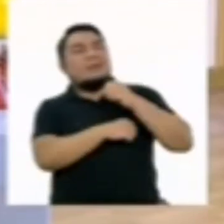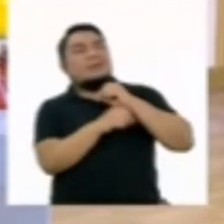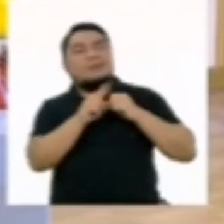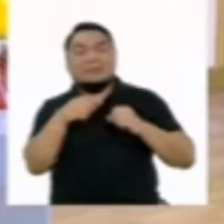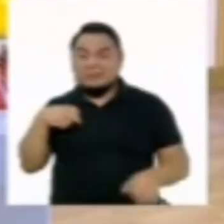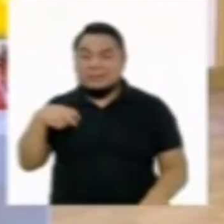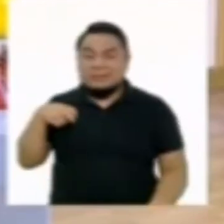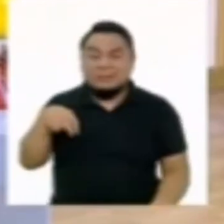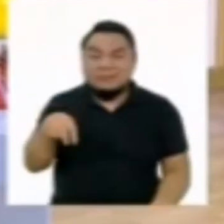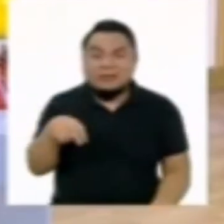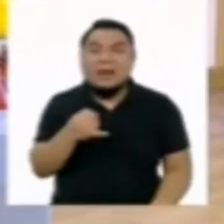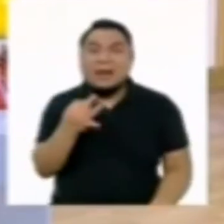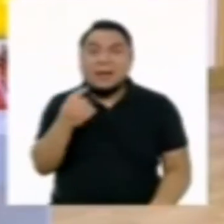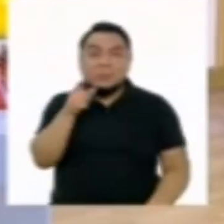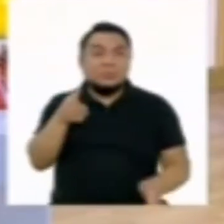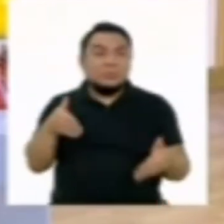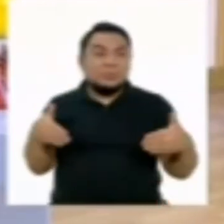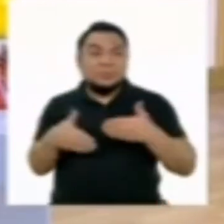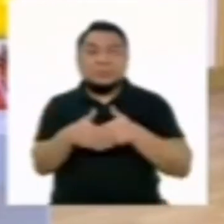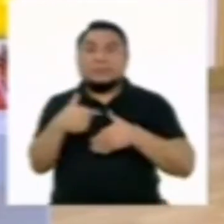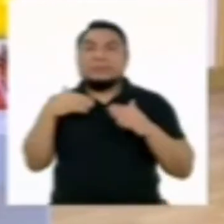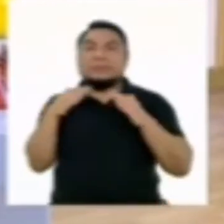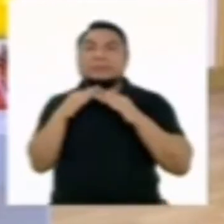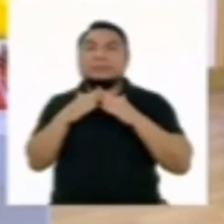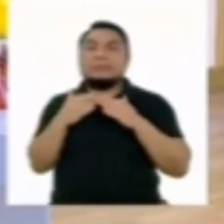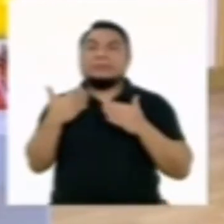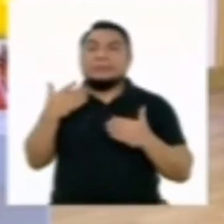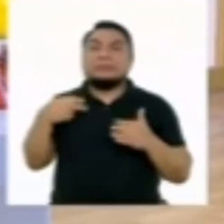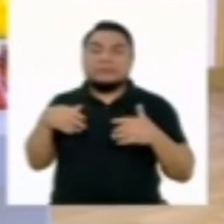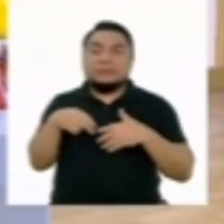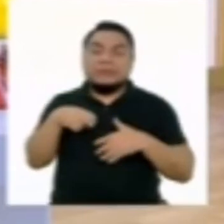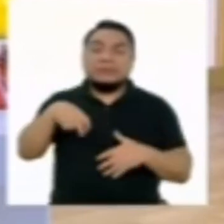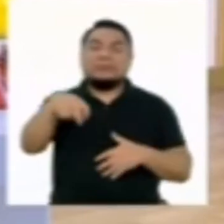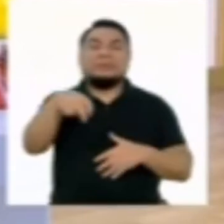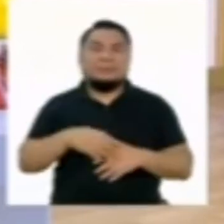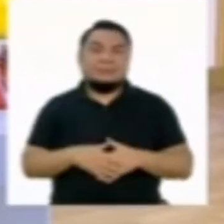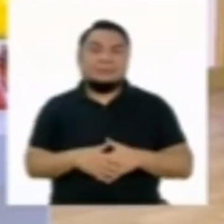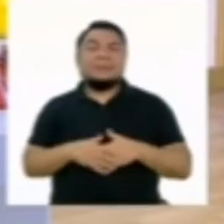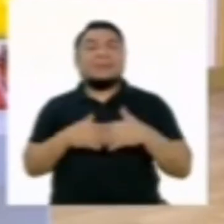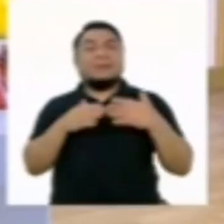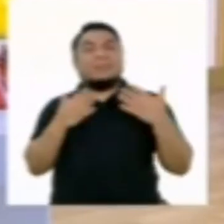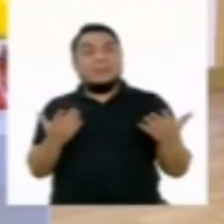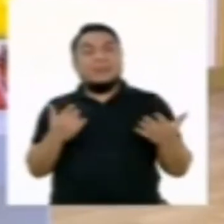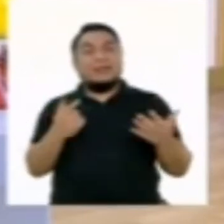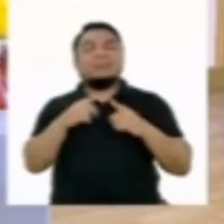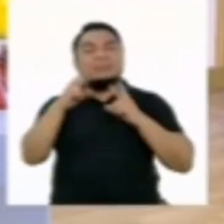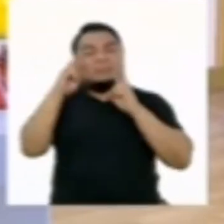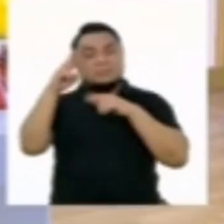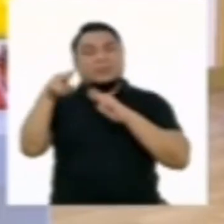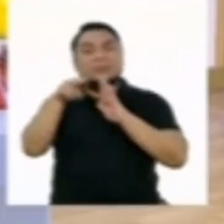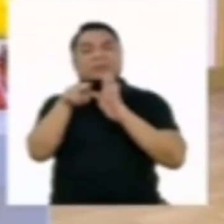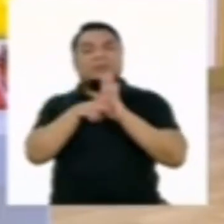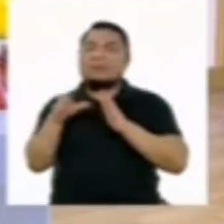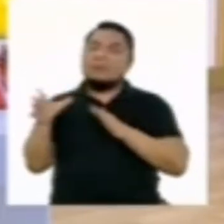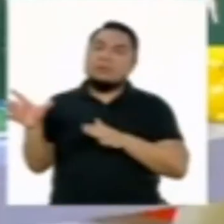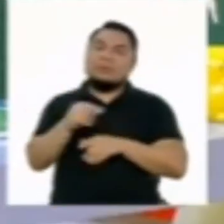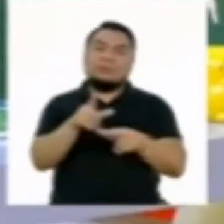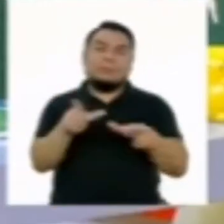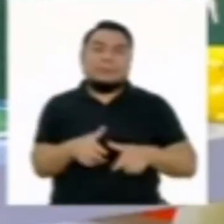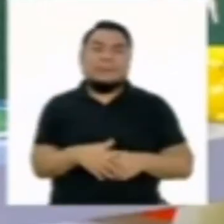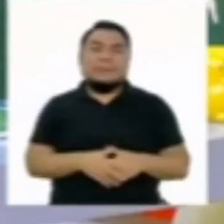cruzo por la mitad de la pista en algunas callecitas por mi casa que son poco transitadas. pero debemos cumplir las normas en todas